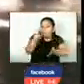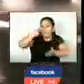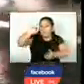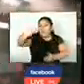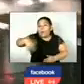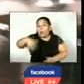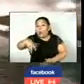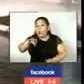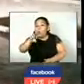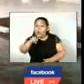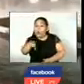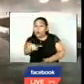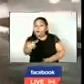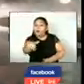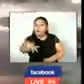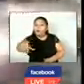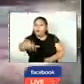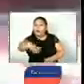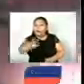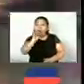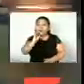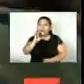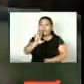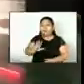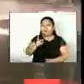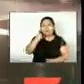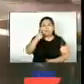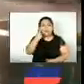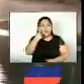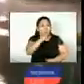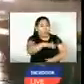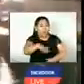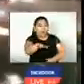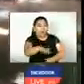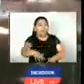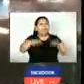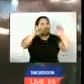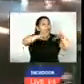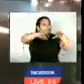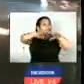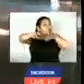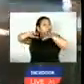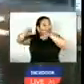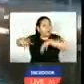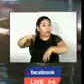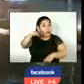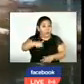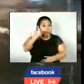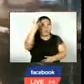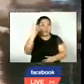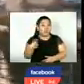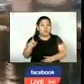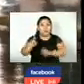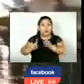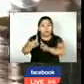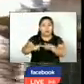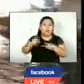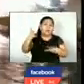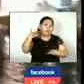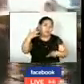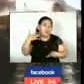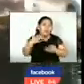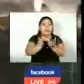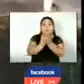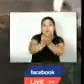en los alrededores. Se presenta lluvia en varias partes del país durante todo este día en Santa Ana, San Miguel, La